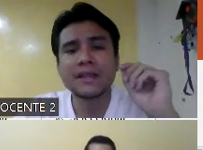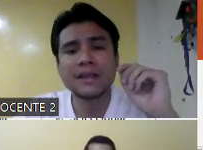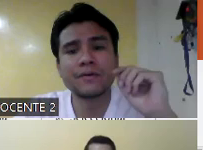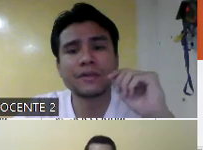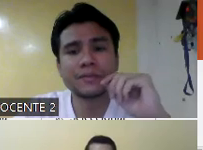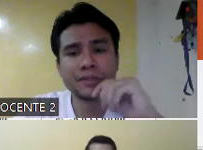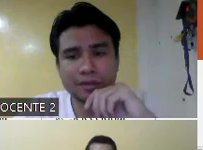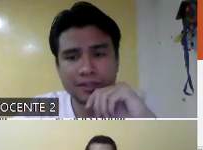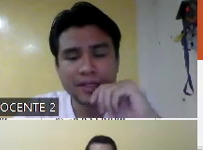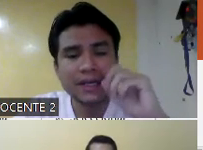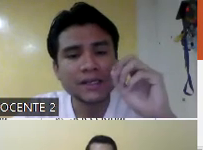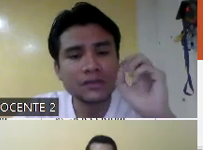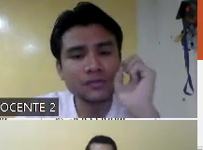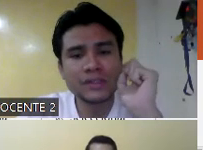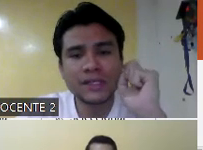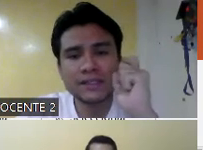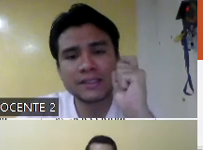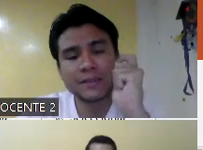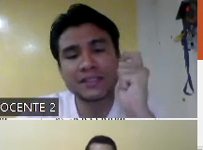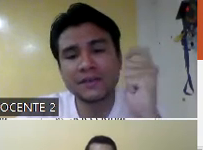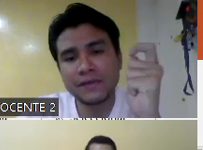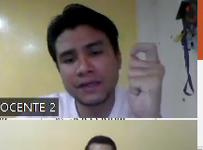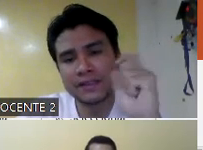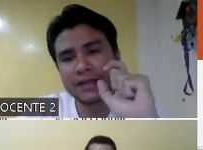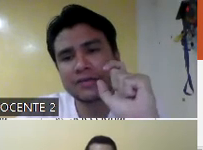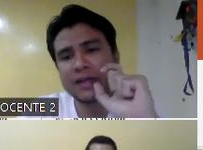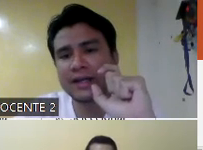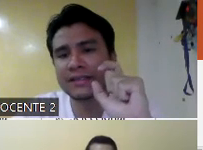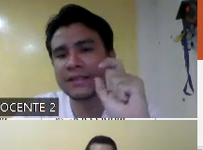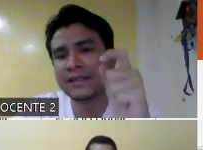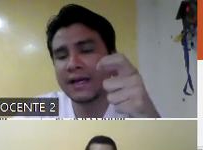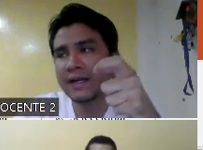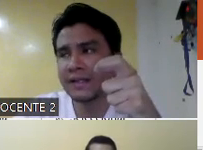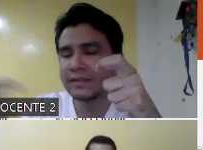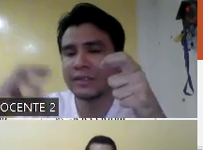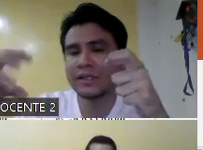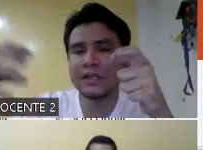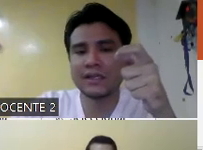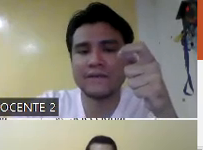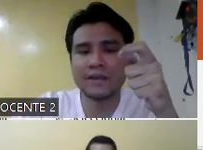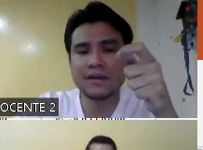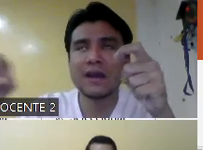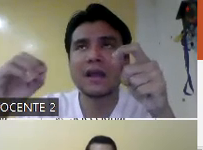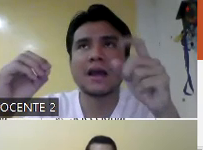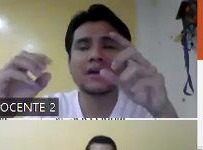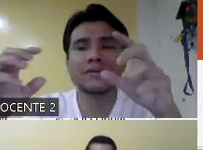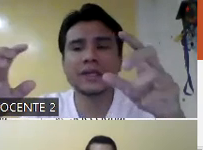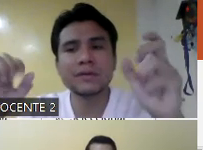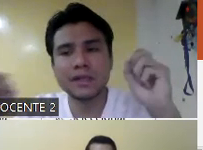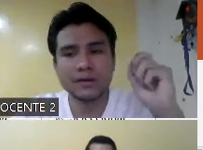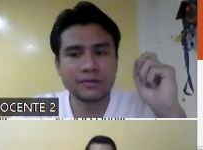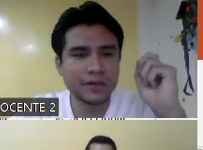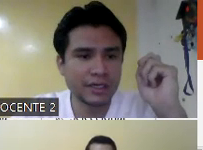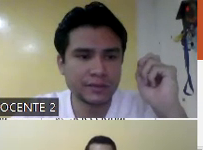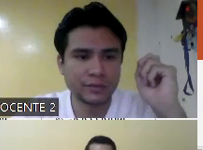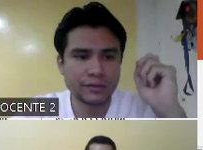compleja de neurotransmisores, que son sustancias específicas que ayudan a receptar, a transmitir, a inhibir alguna